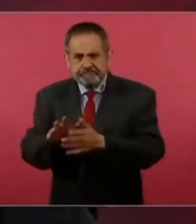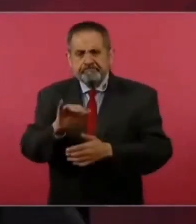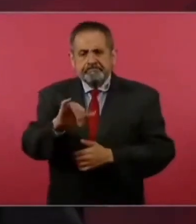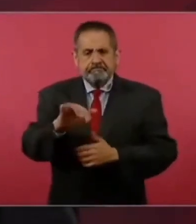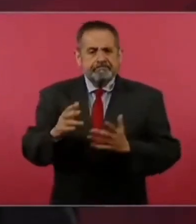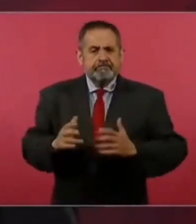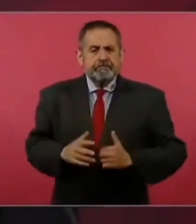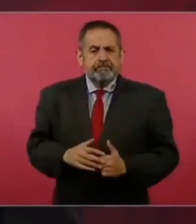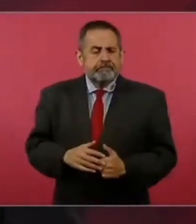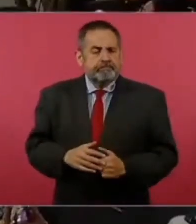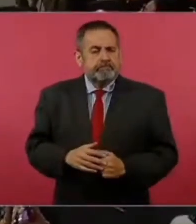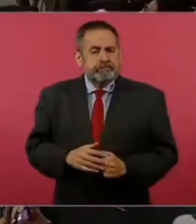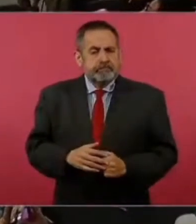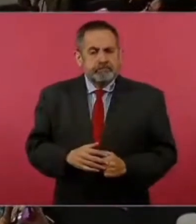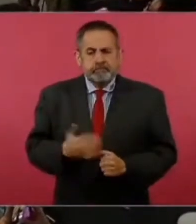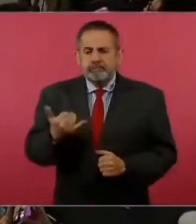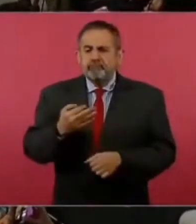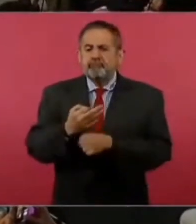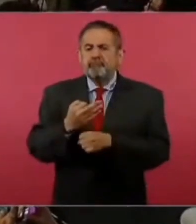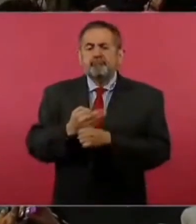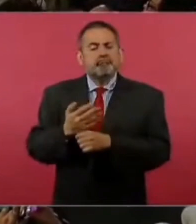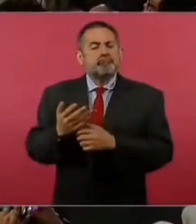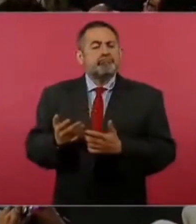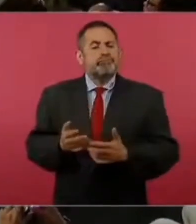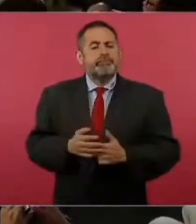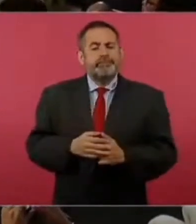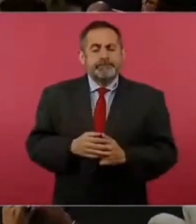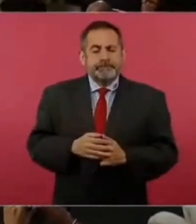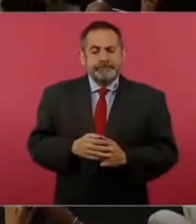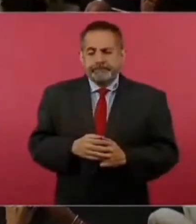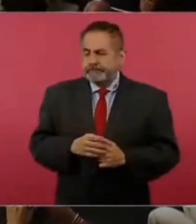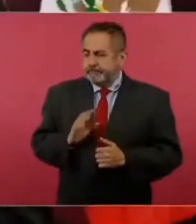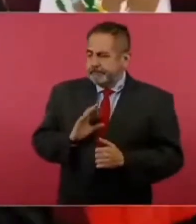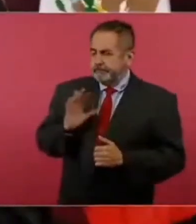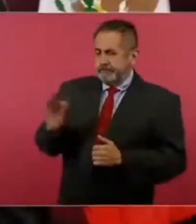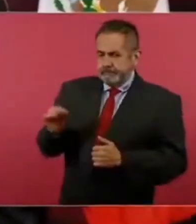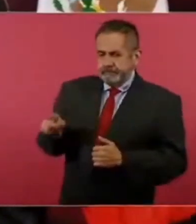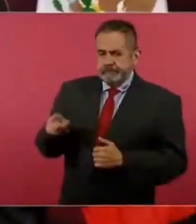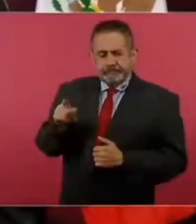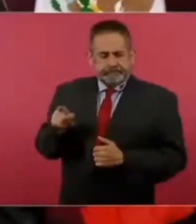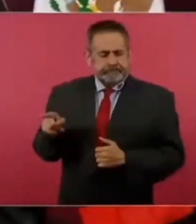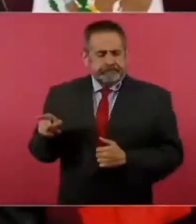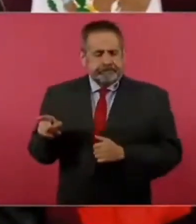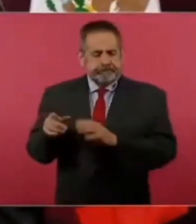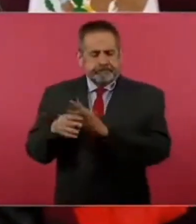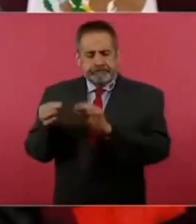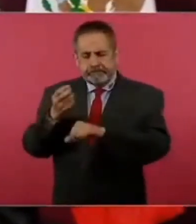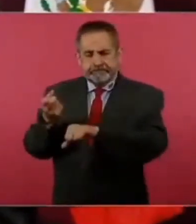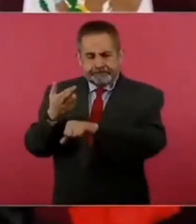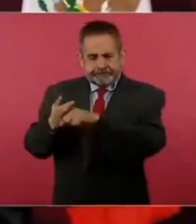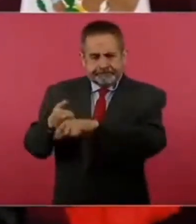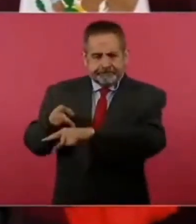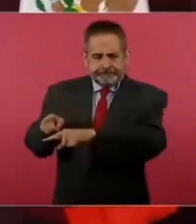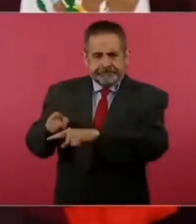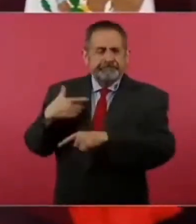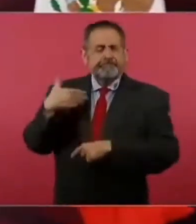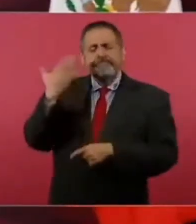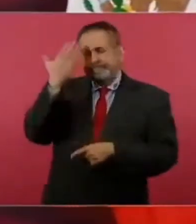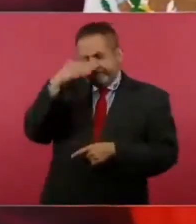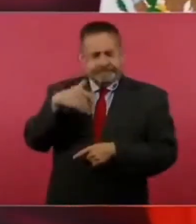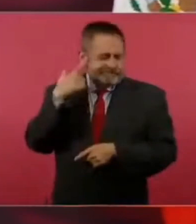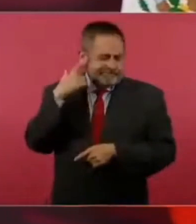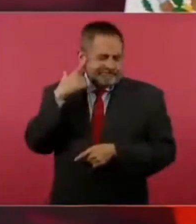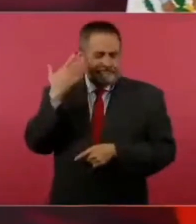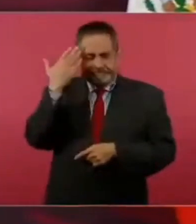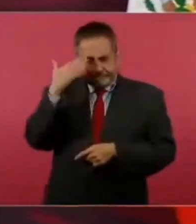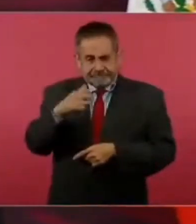y vamos a comentarle Seguramente se va se va a